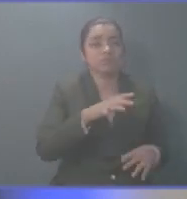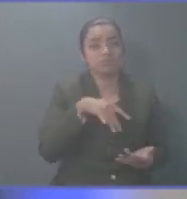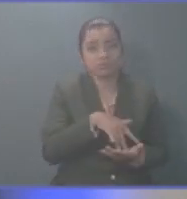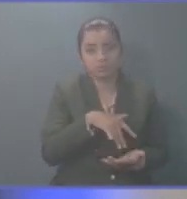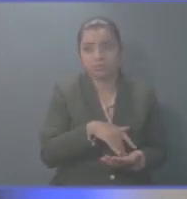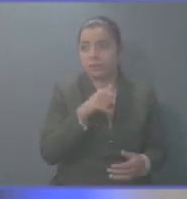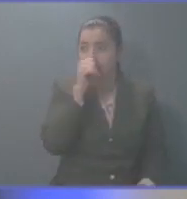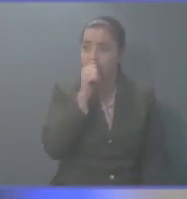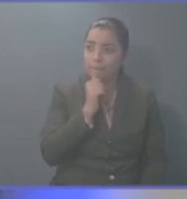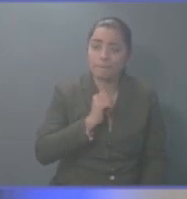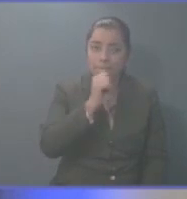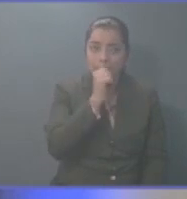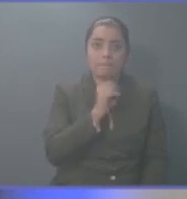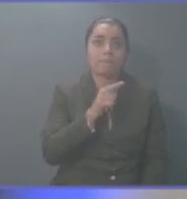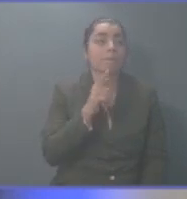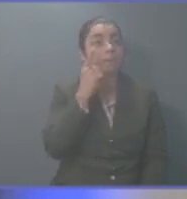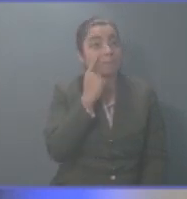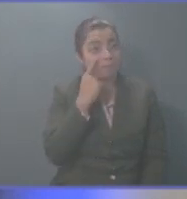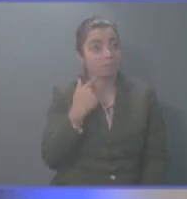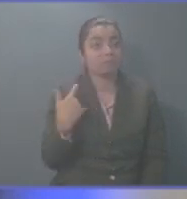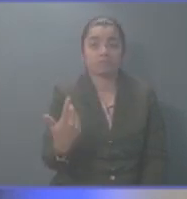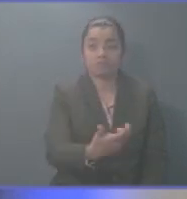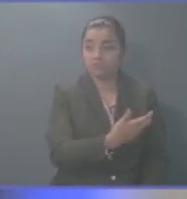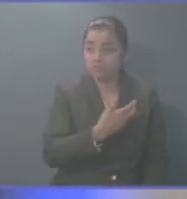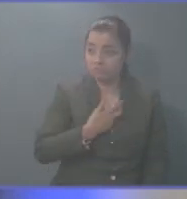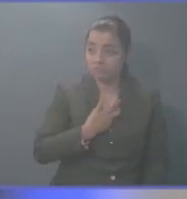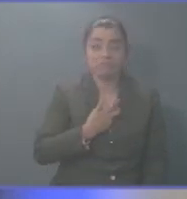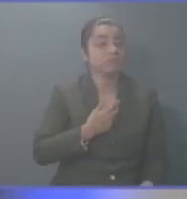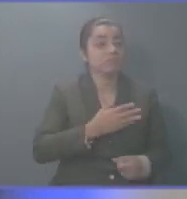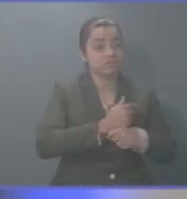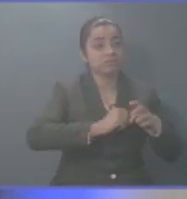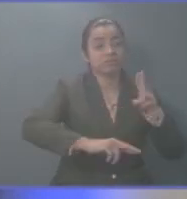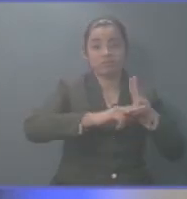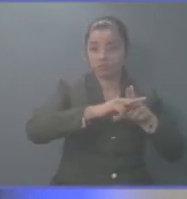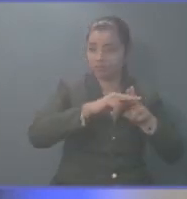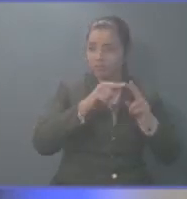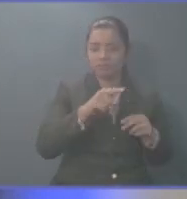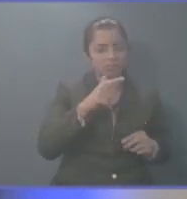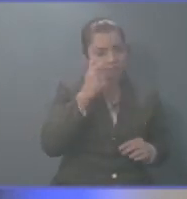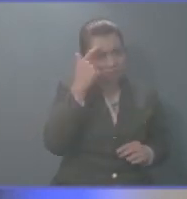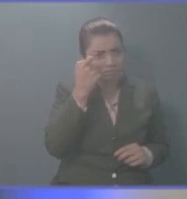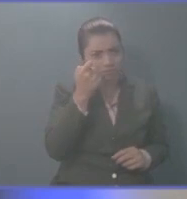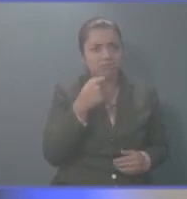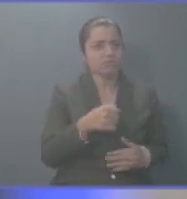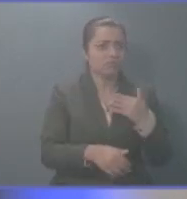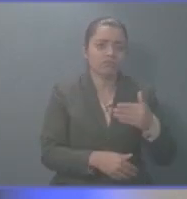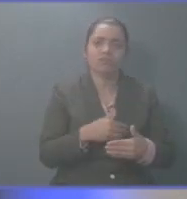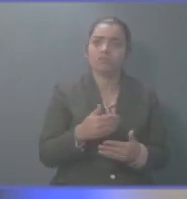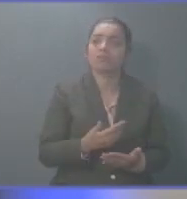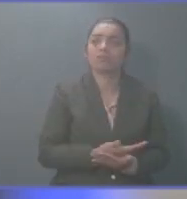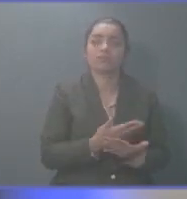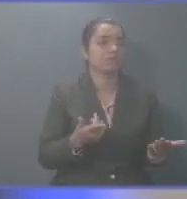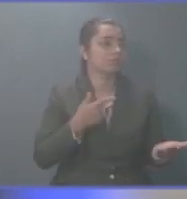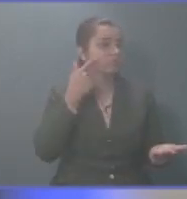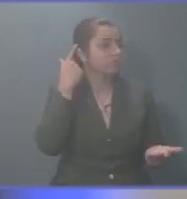la cautela. Fíjate que nosotros como Arena hemos sido una oposición inteligente, una oposición constructiva. De hecho, el